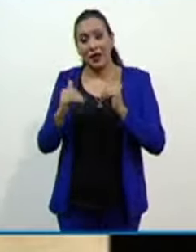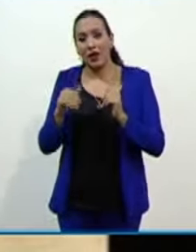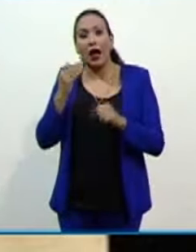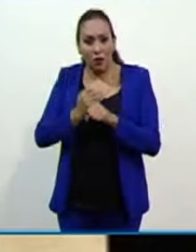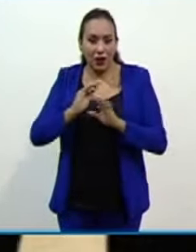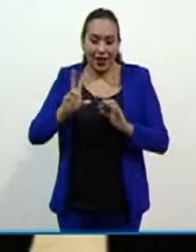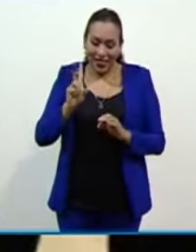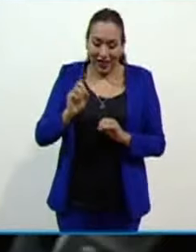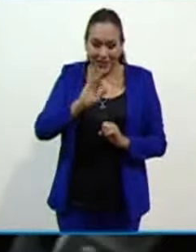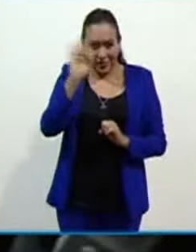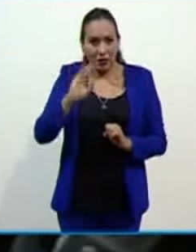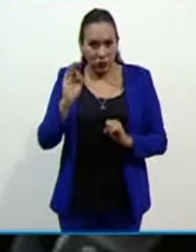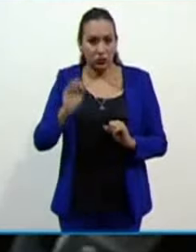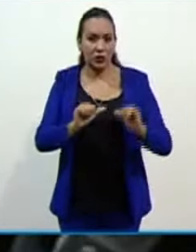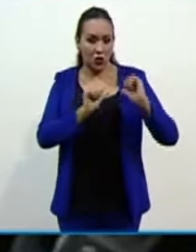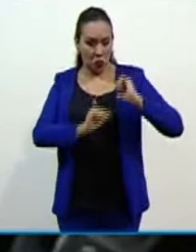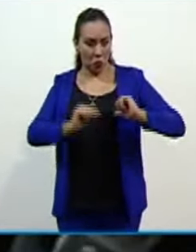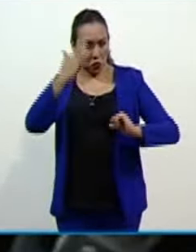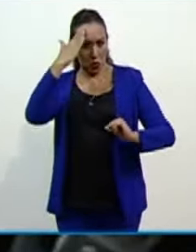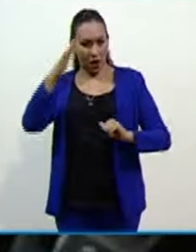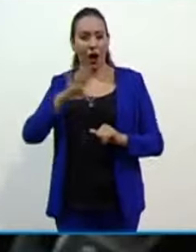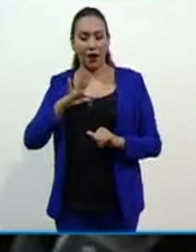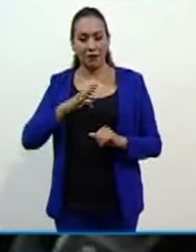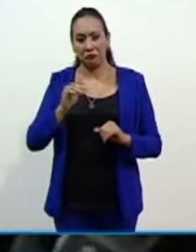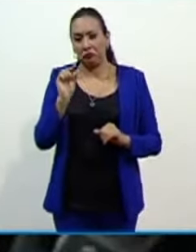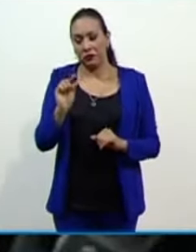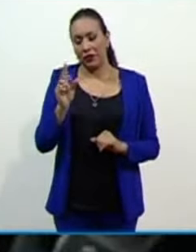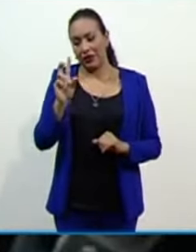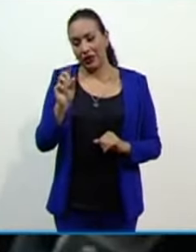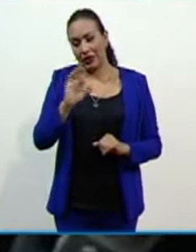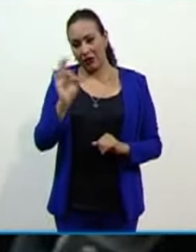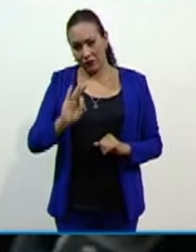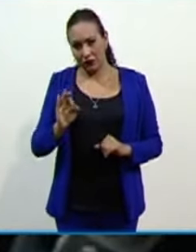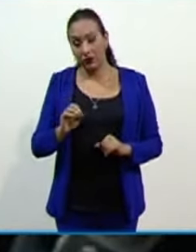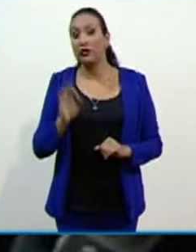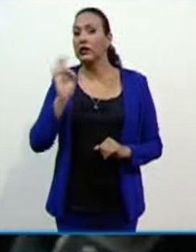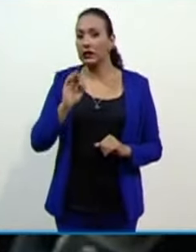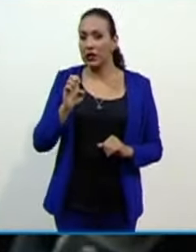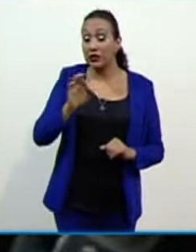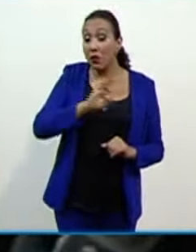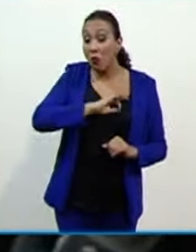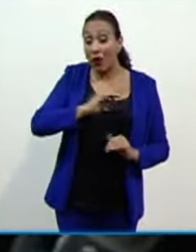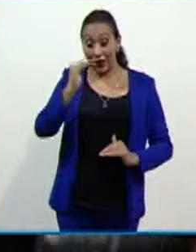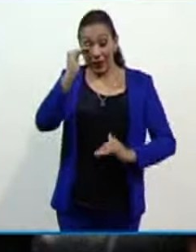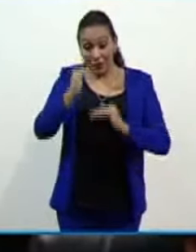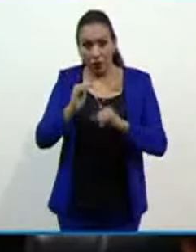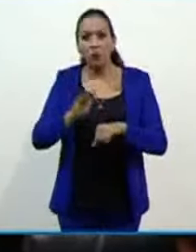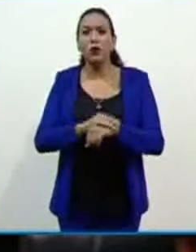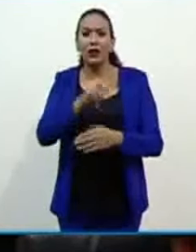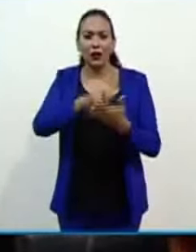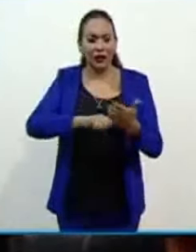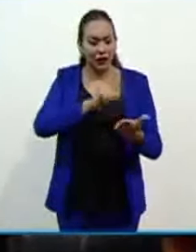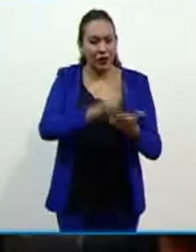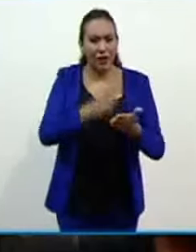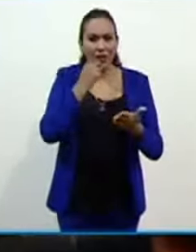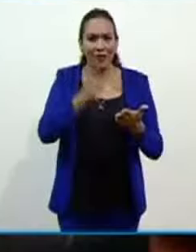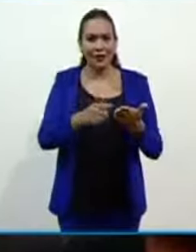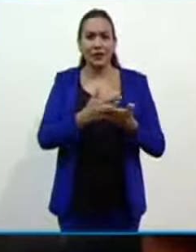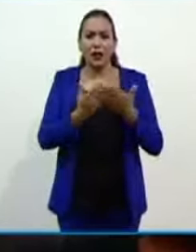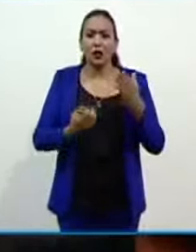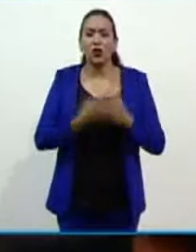personas juzgadoras en el Poder Judicial Federal, porcentaje que podría reducirse con el nuevo mecanismo de